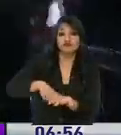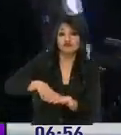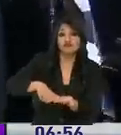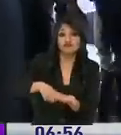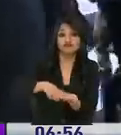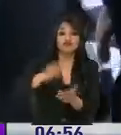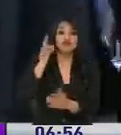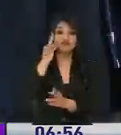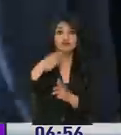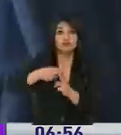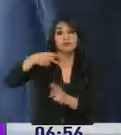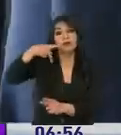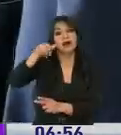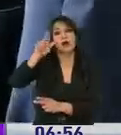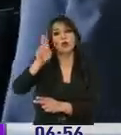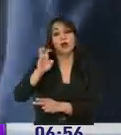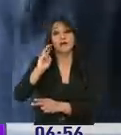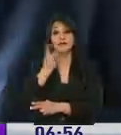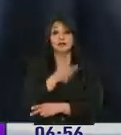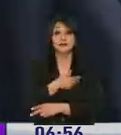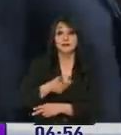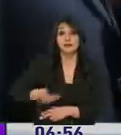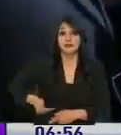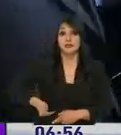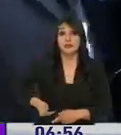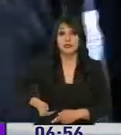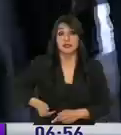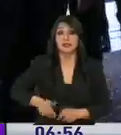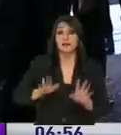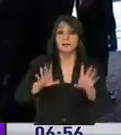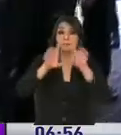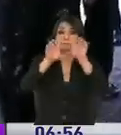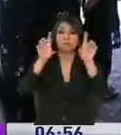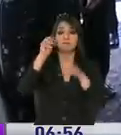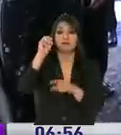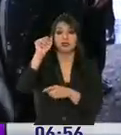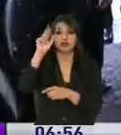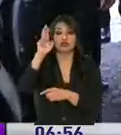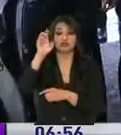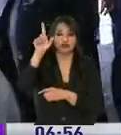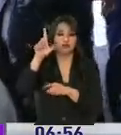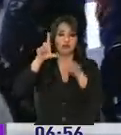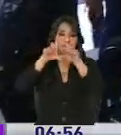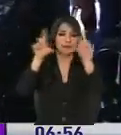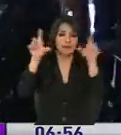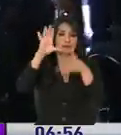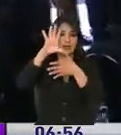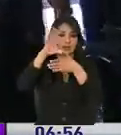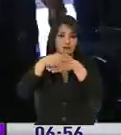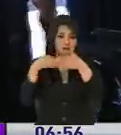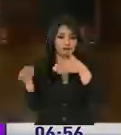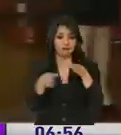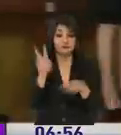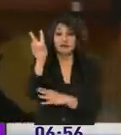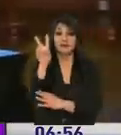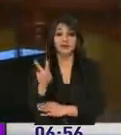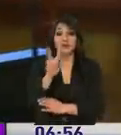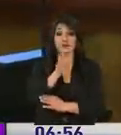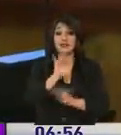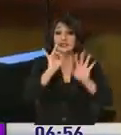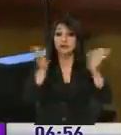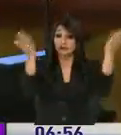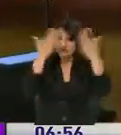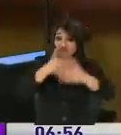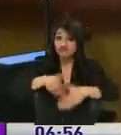Paula Bellicia, vicepresidenta de Microsoft Latinoamérica. Para finalizar, el viernes 27, mantendrá